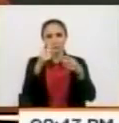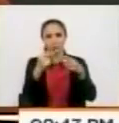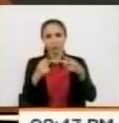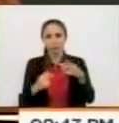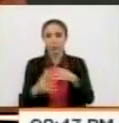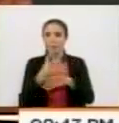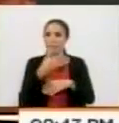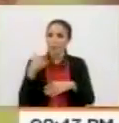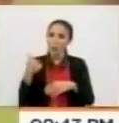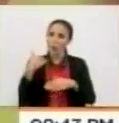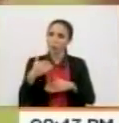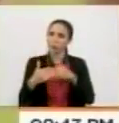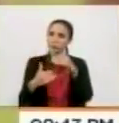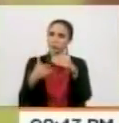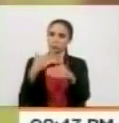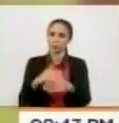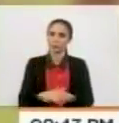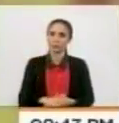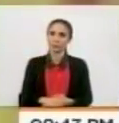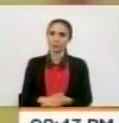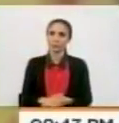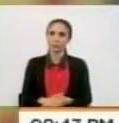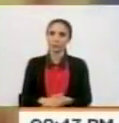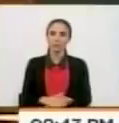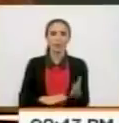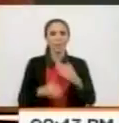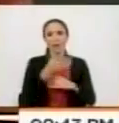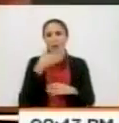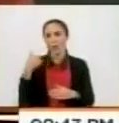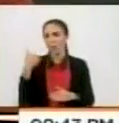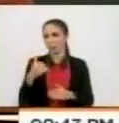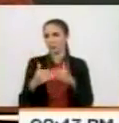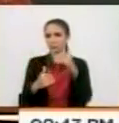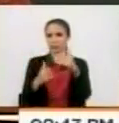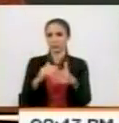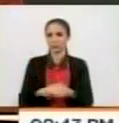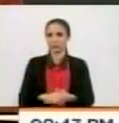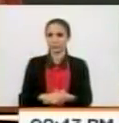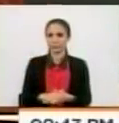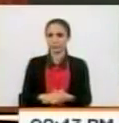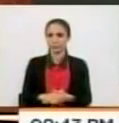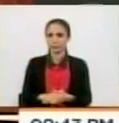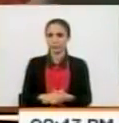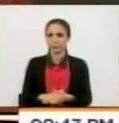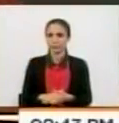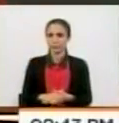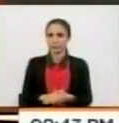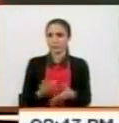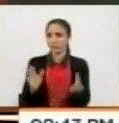vez mejor y hacer más, más, mucho más de lo que se te pide, de lo que se espera de uno.